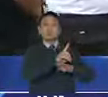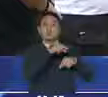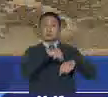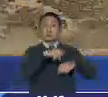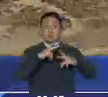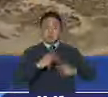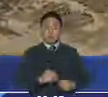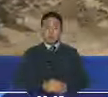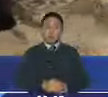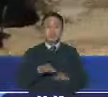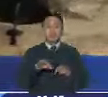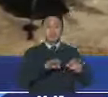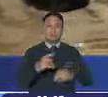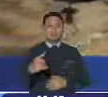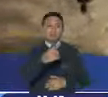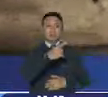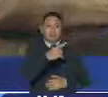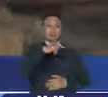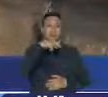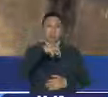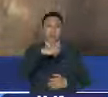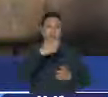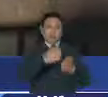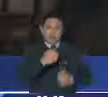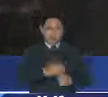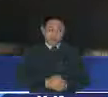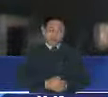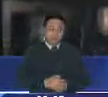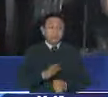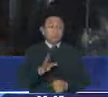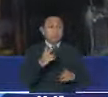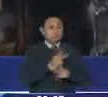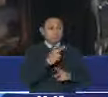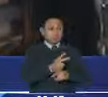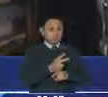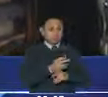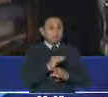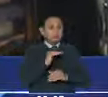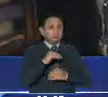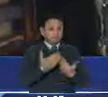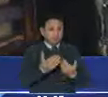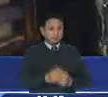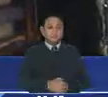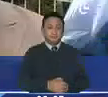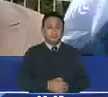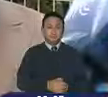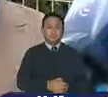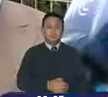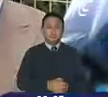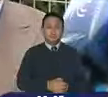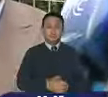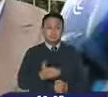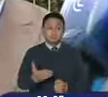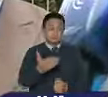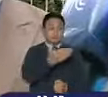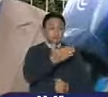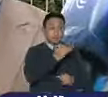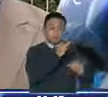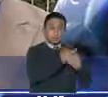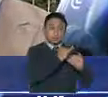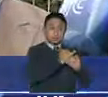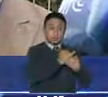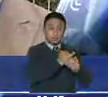salud indicó que este tipo de eventos podrían evitarse de la siguiente manera. Vayan a nuestra institución,